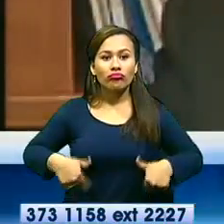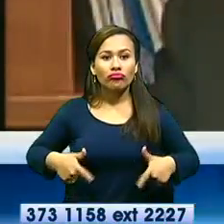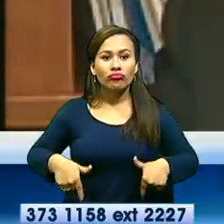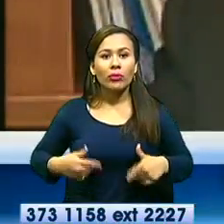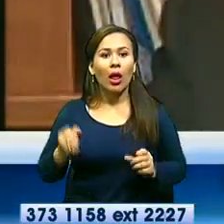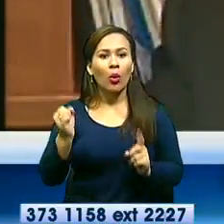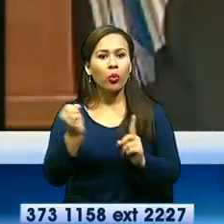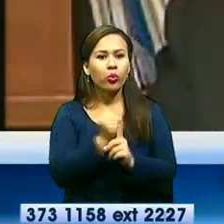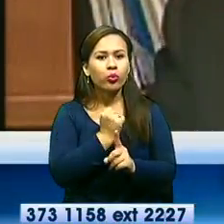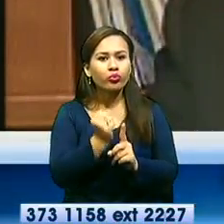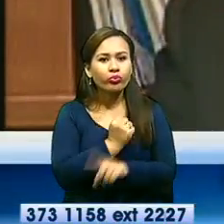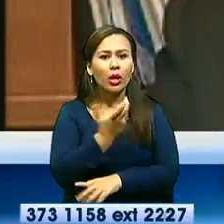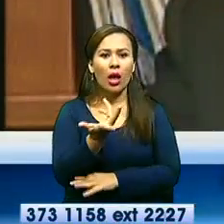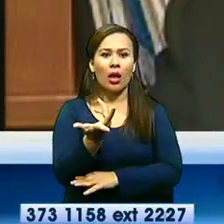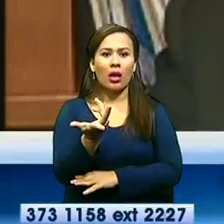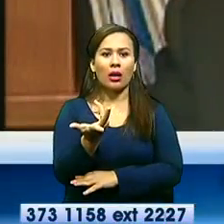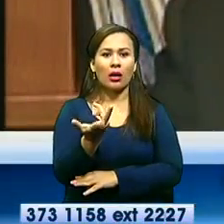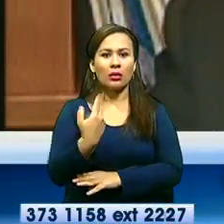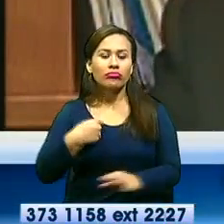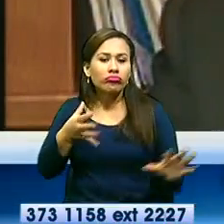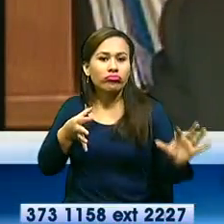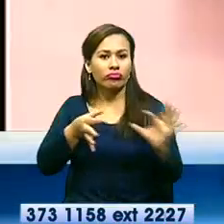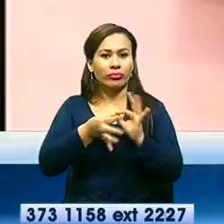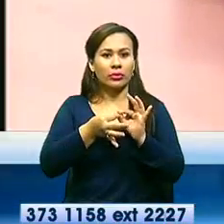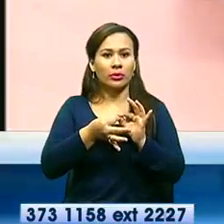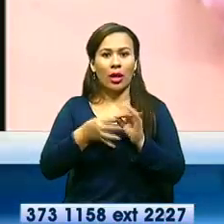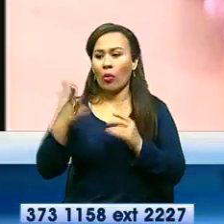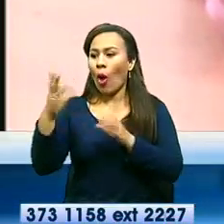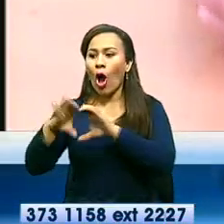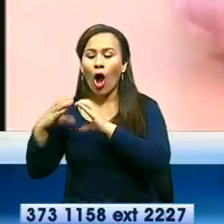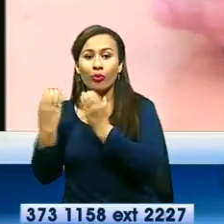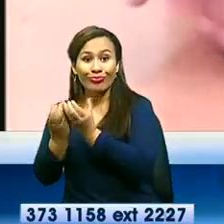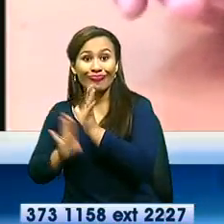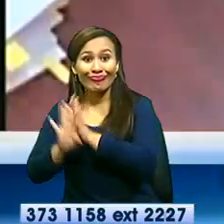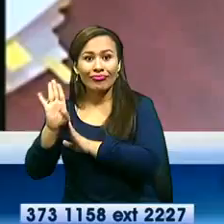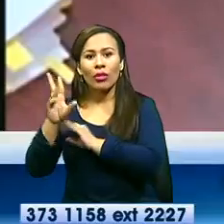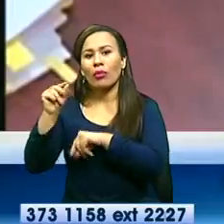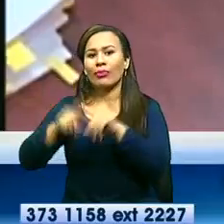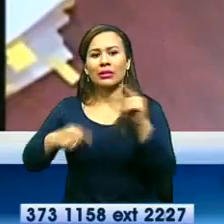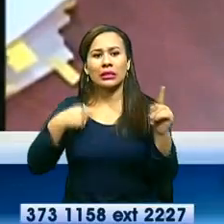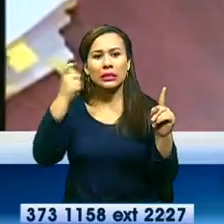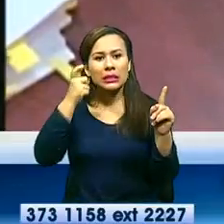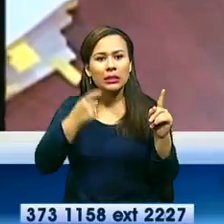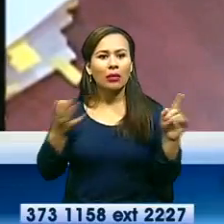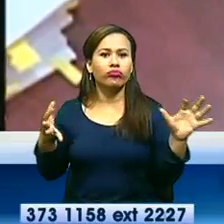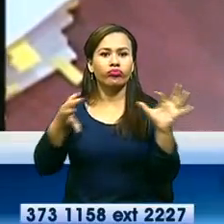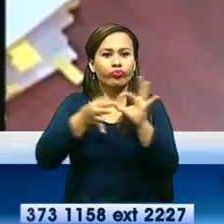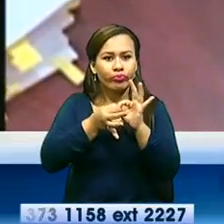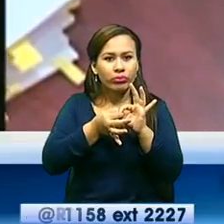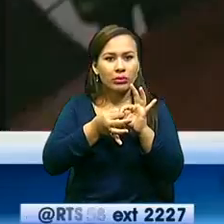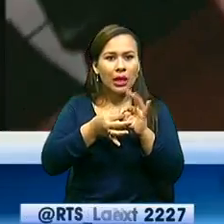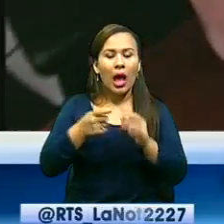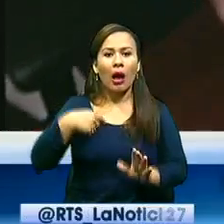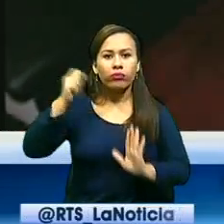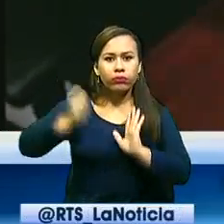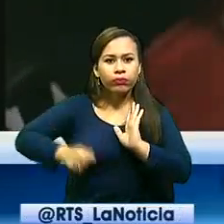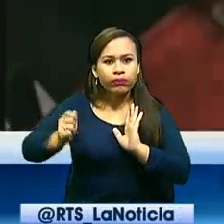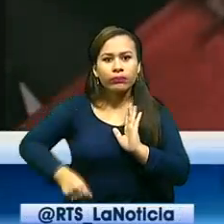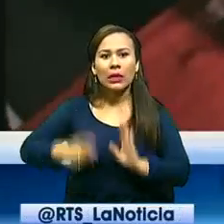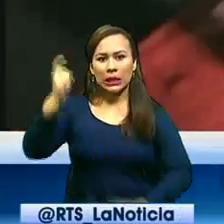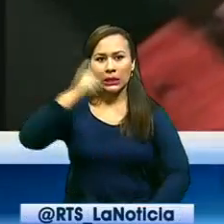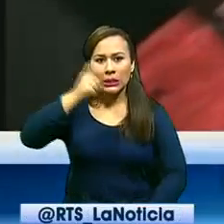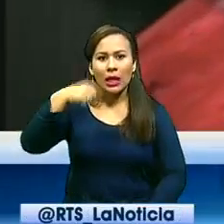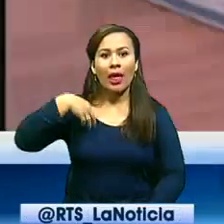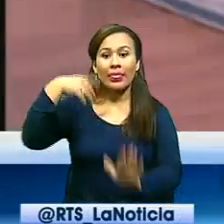Sin esa voluntad política no puede haber lucha anticorrupción exitosa. Que la comisión debe tener una estructura jurídica en firme para que las denuncias